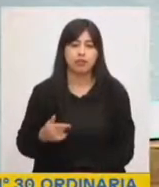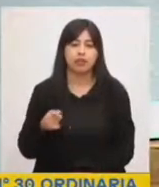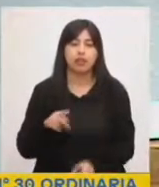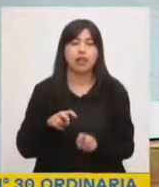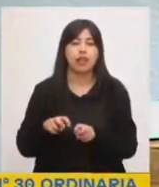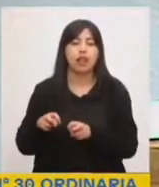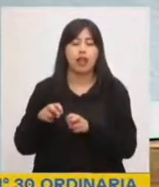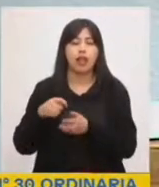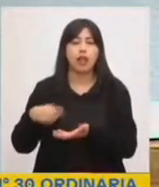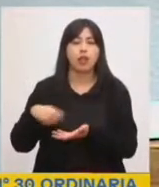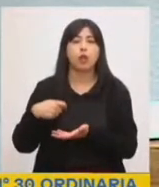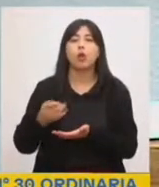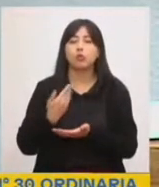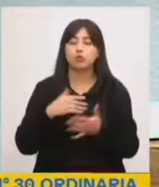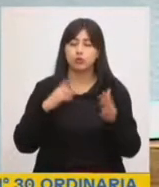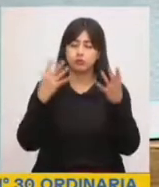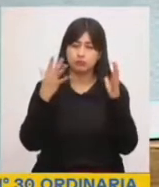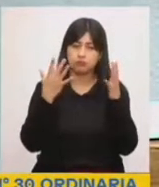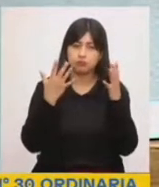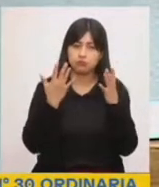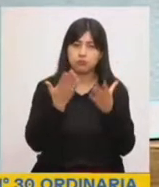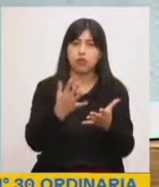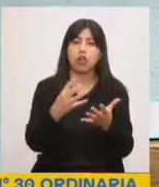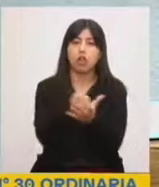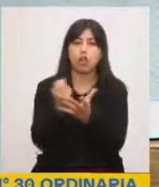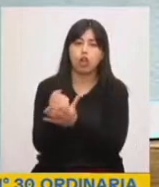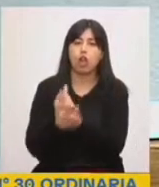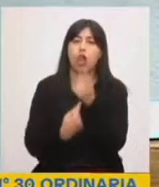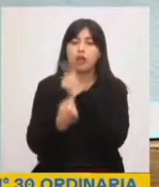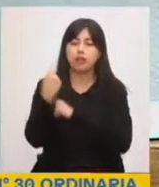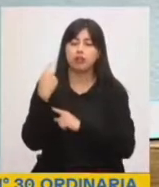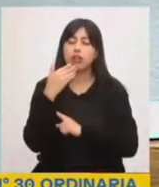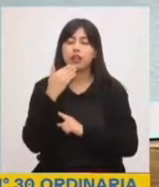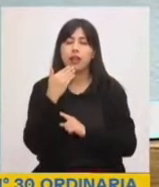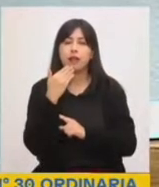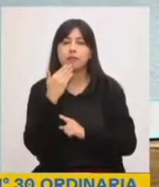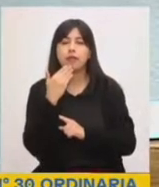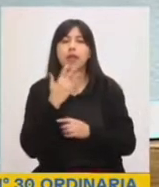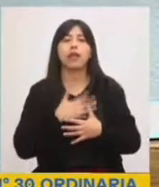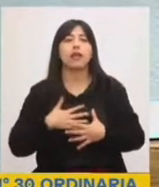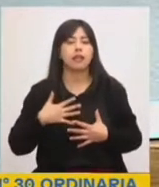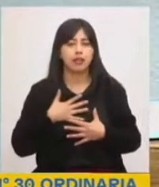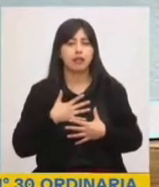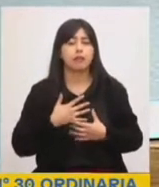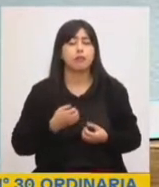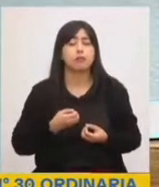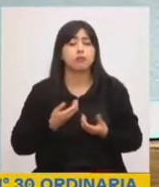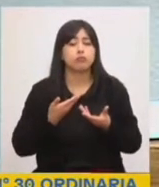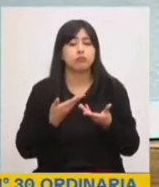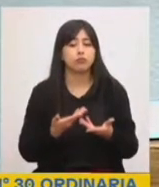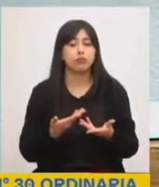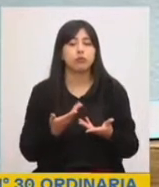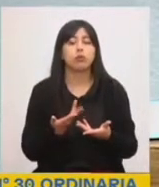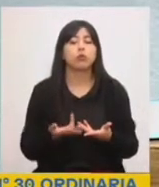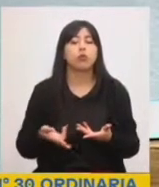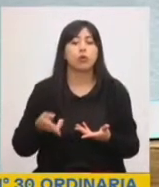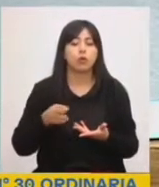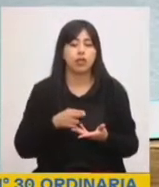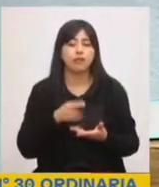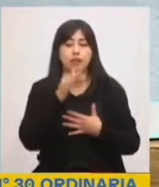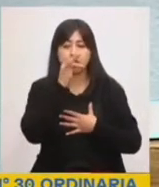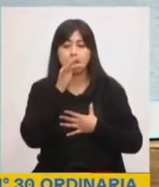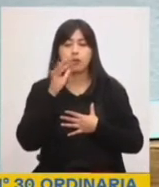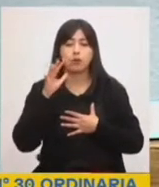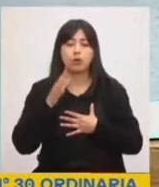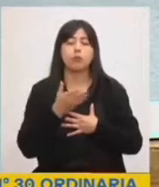celebramos la historia y los logros de la Policía de Investigaciones, sino que también queremos expresar que renovamos nuestro